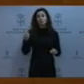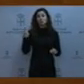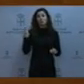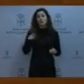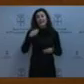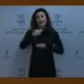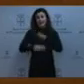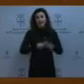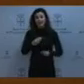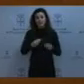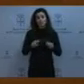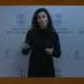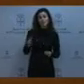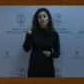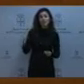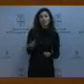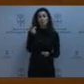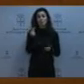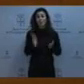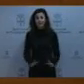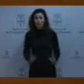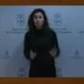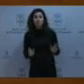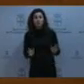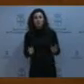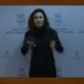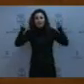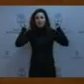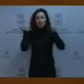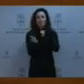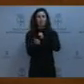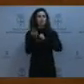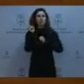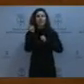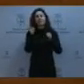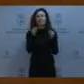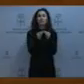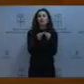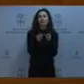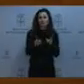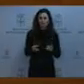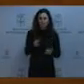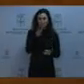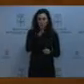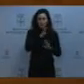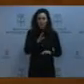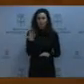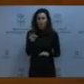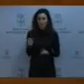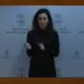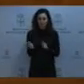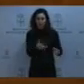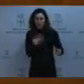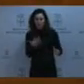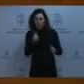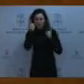y descendientes. Ni siquiera planteamos para los pobres sobrinos, que no sé yo por qué, no se tienen que beneficiar del